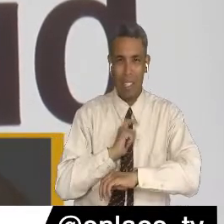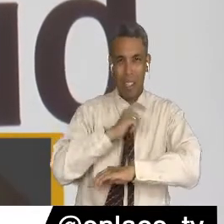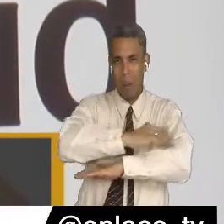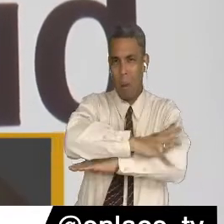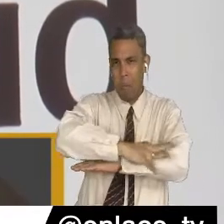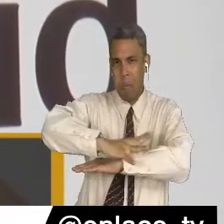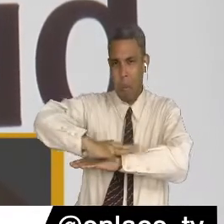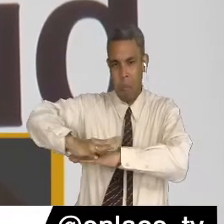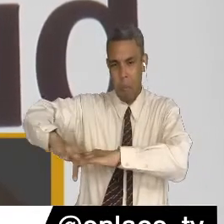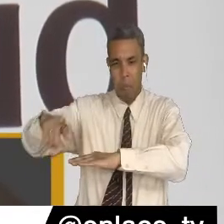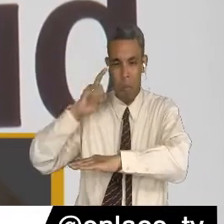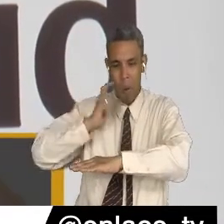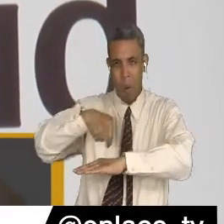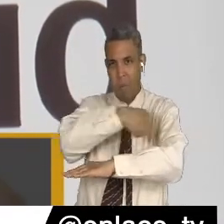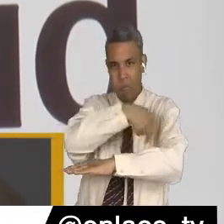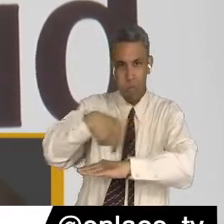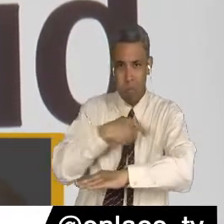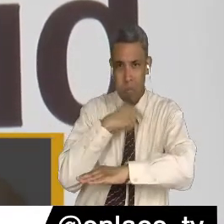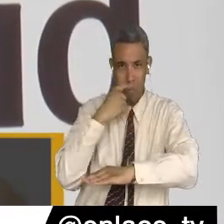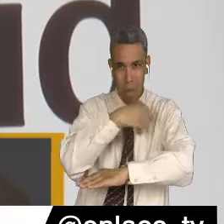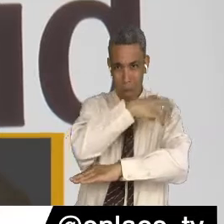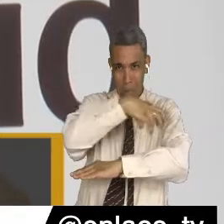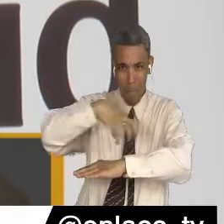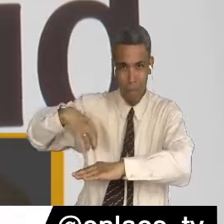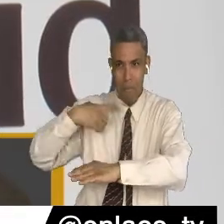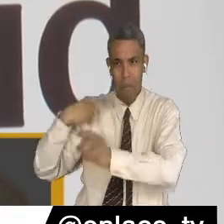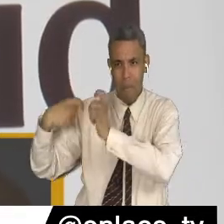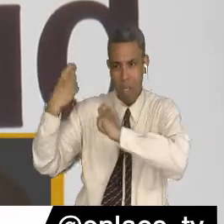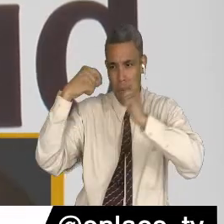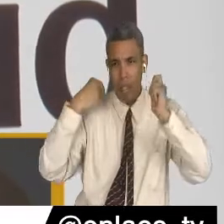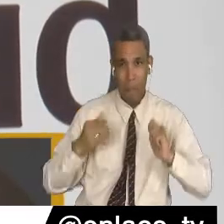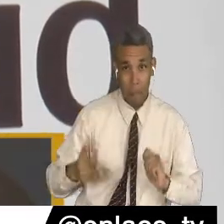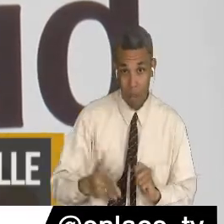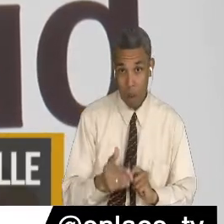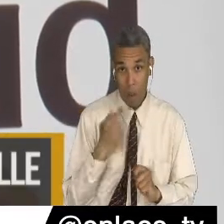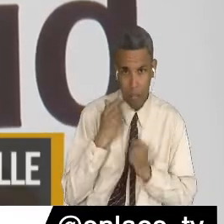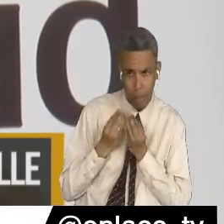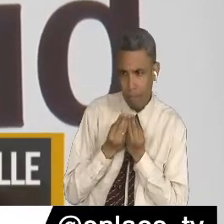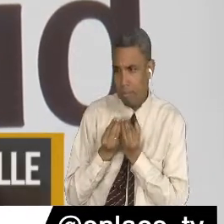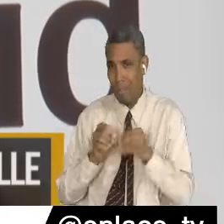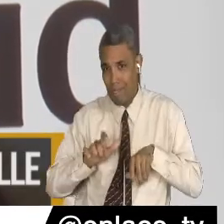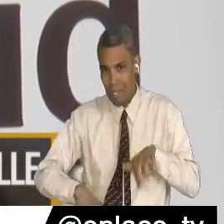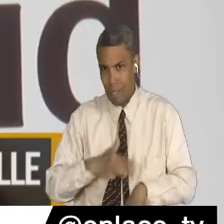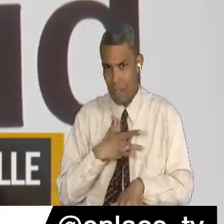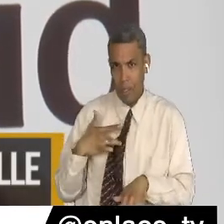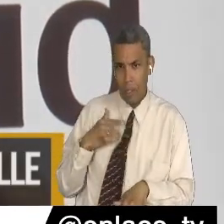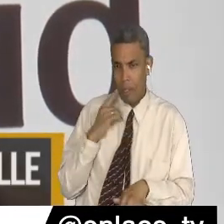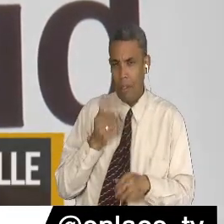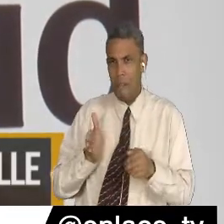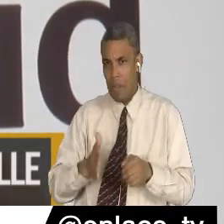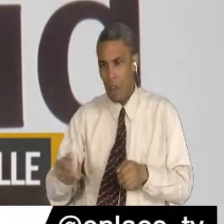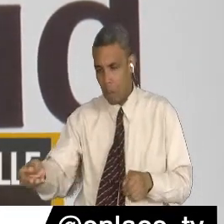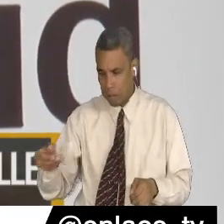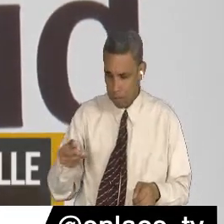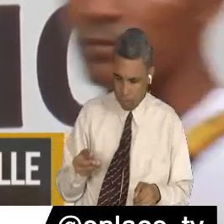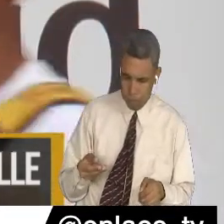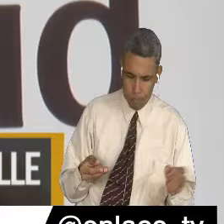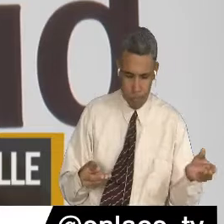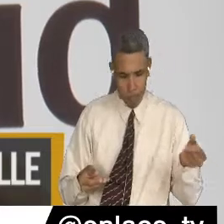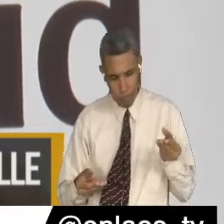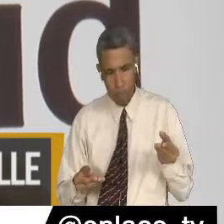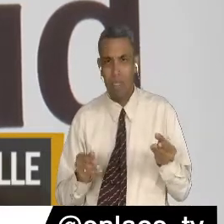manejando la cadena desde lo que es la producción primaria o la obtención del producto hasta el consumo final, el transporte